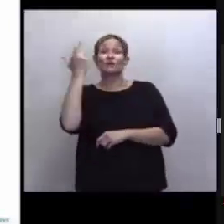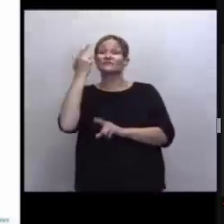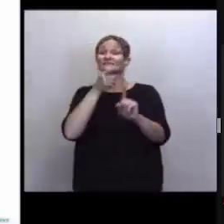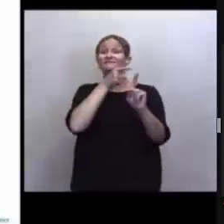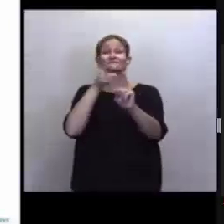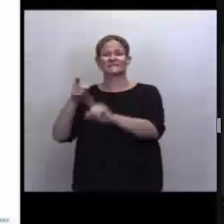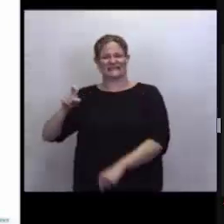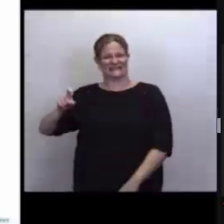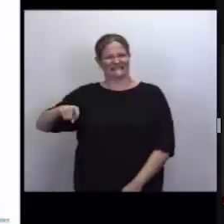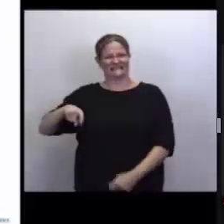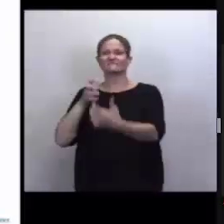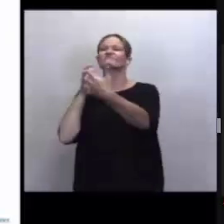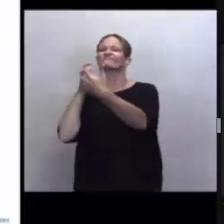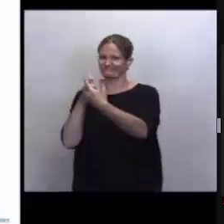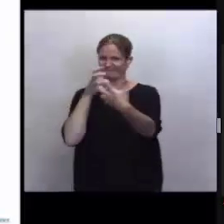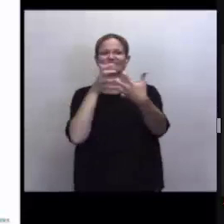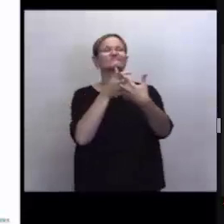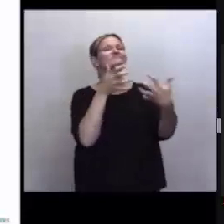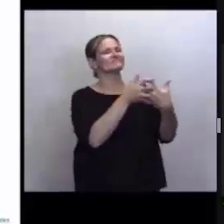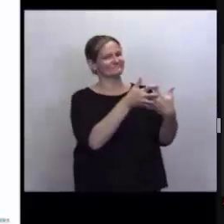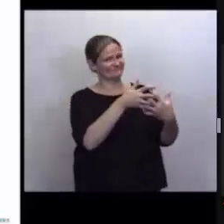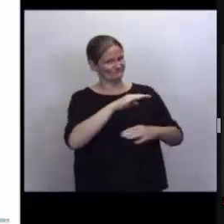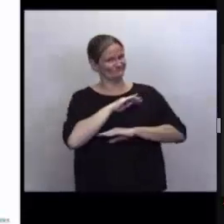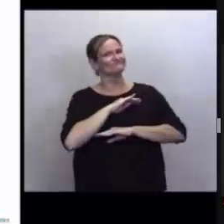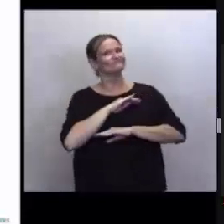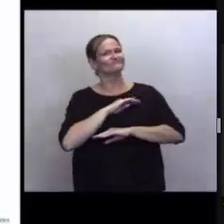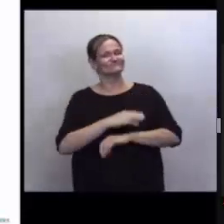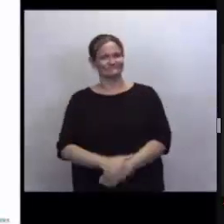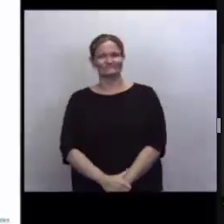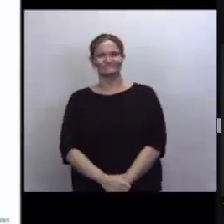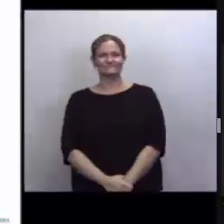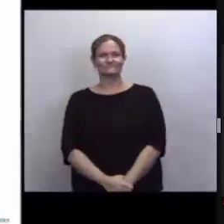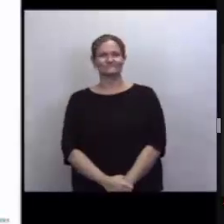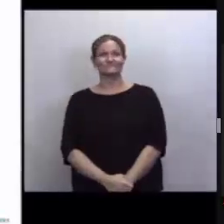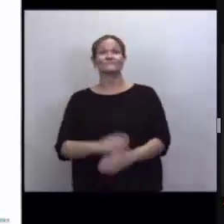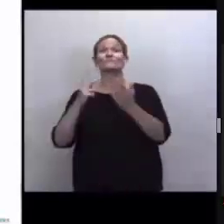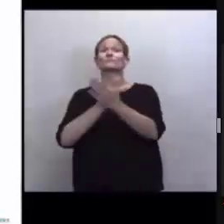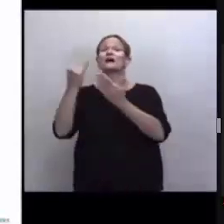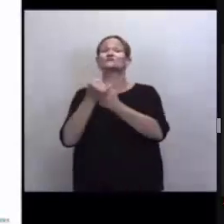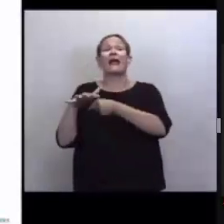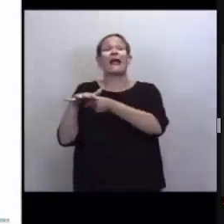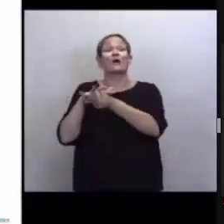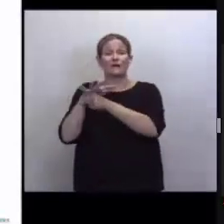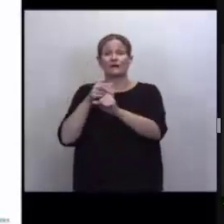mejor cumple con el propósito, los objetivos y las necesidades del proyecto.